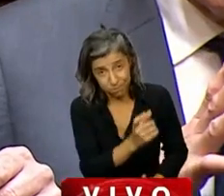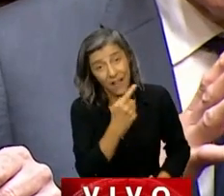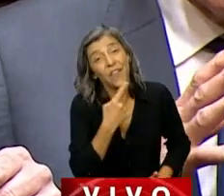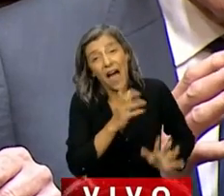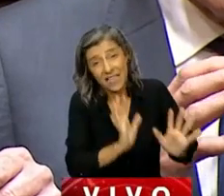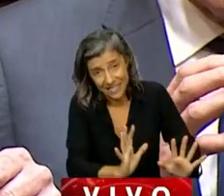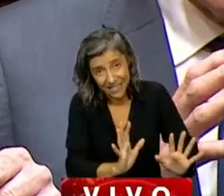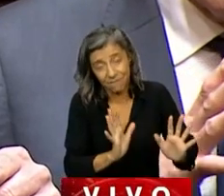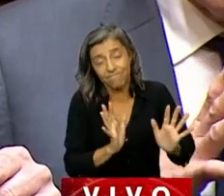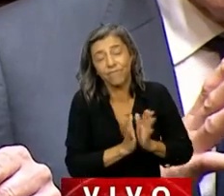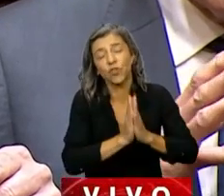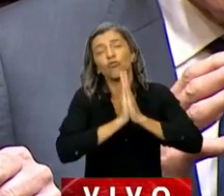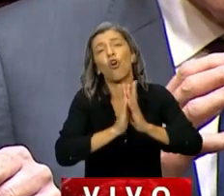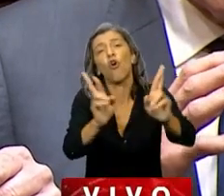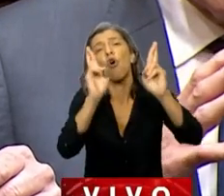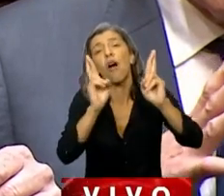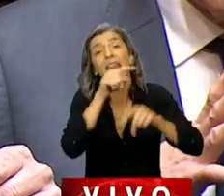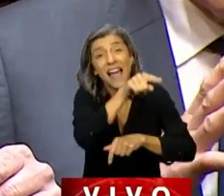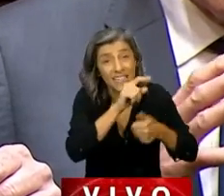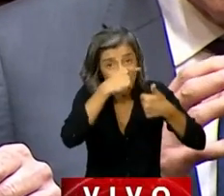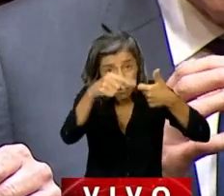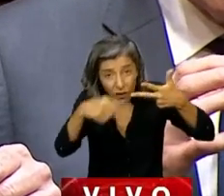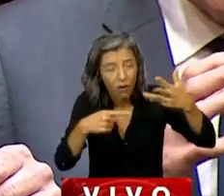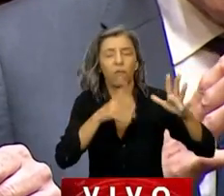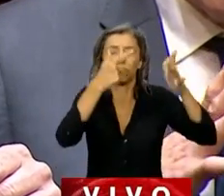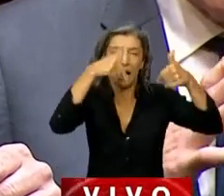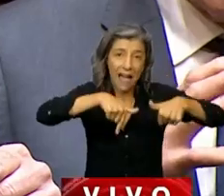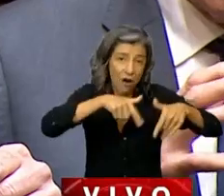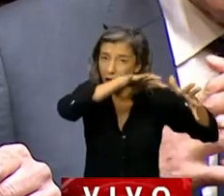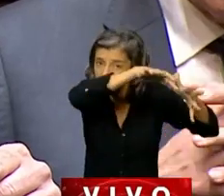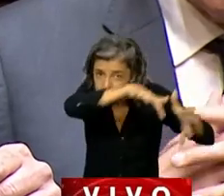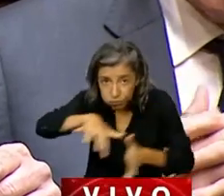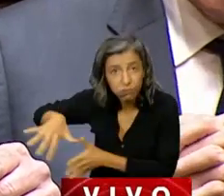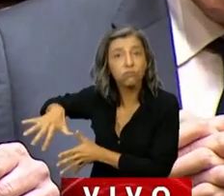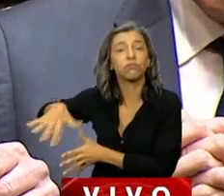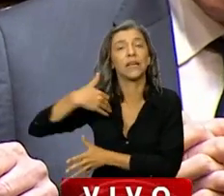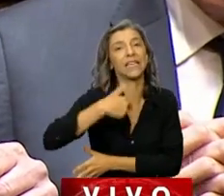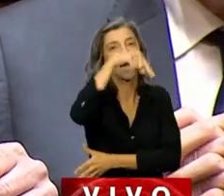la posibilidad de tener esa templanza que hasta el momento, en muchos momentos, no los